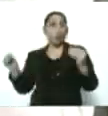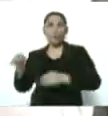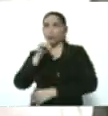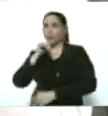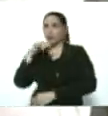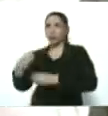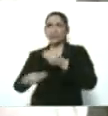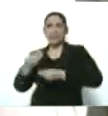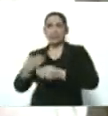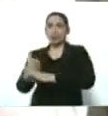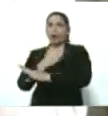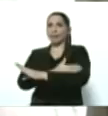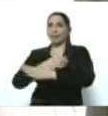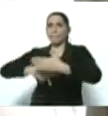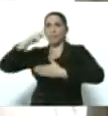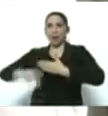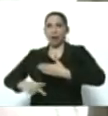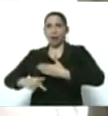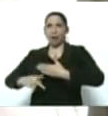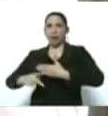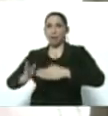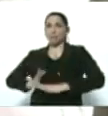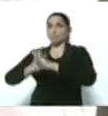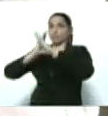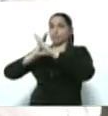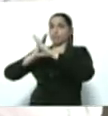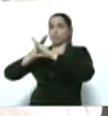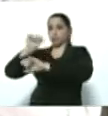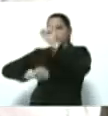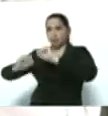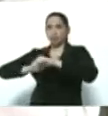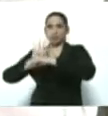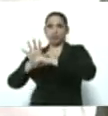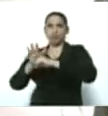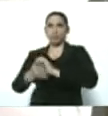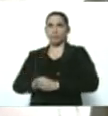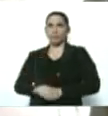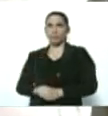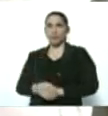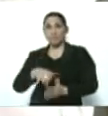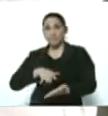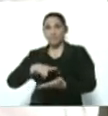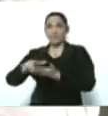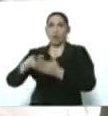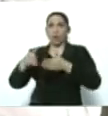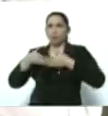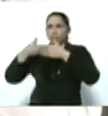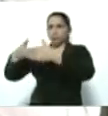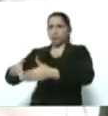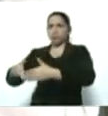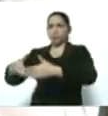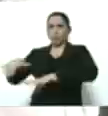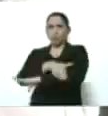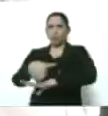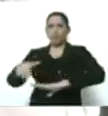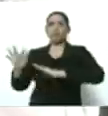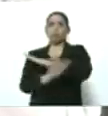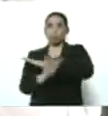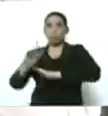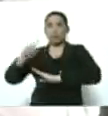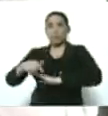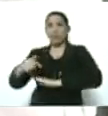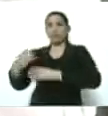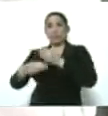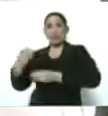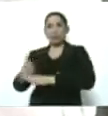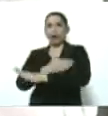que se hizo antes, el plan de contención en puertos, aeropuertos, pasos fronterizos, todo lo que se hizo antes, que nos ayudó